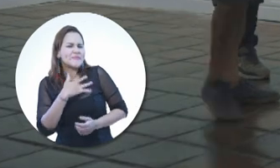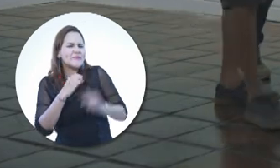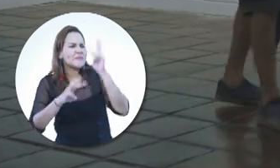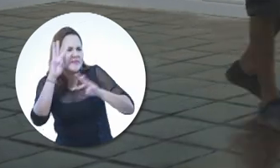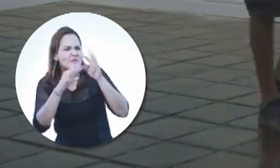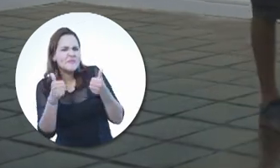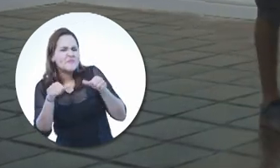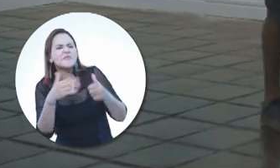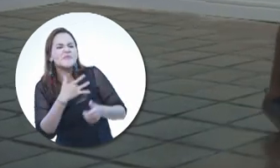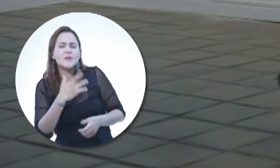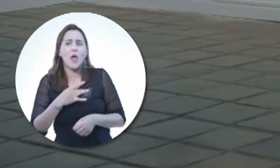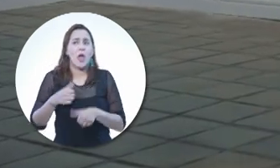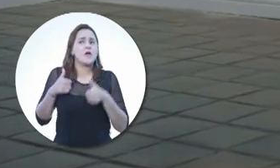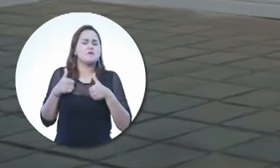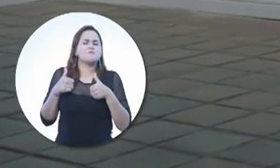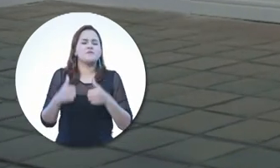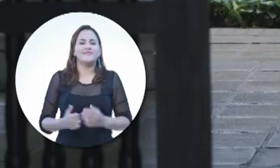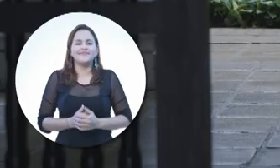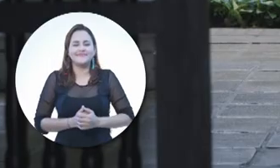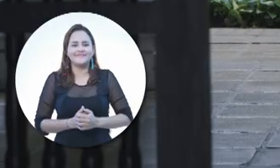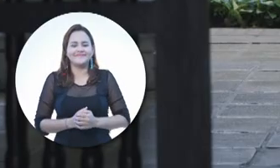¿Y qué tal les ha parecido el museo?